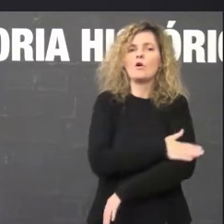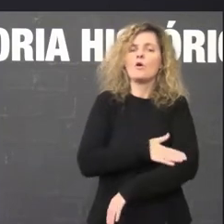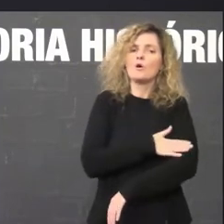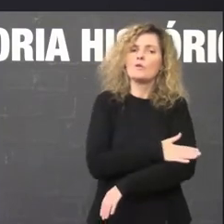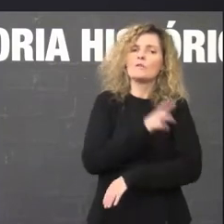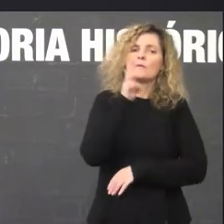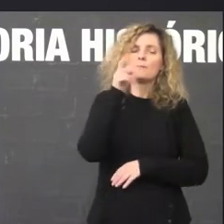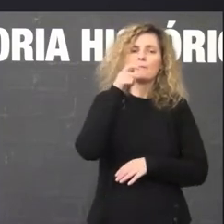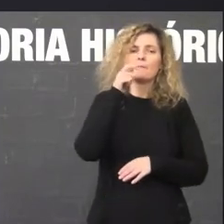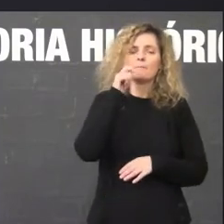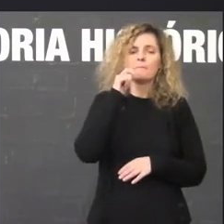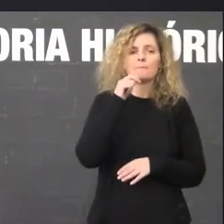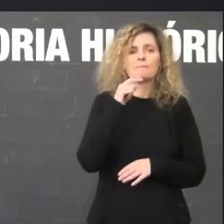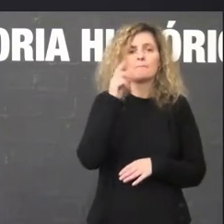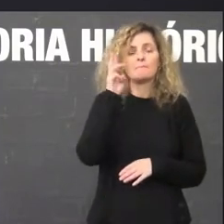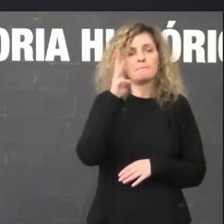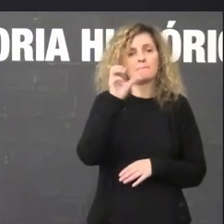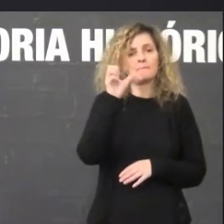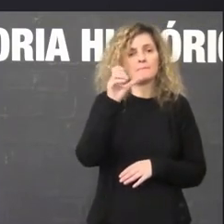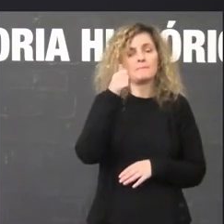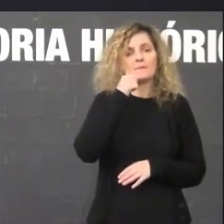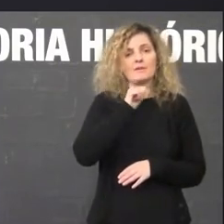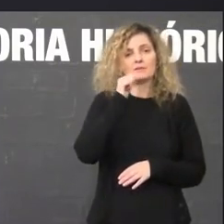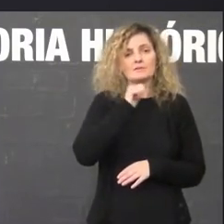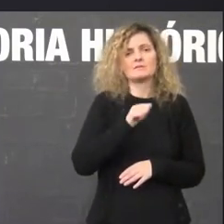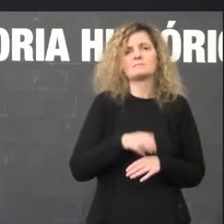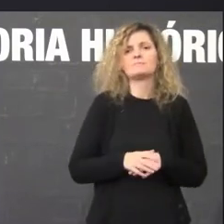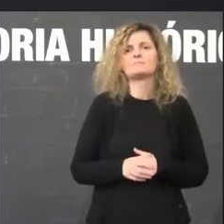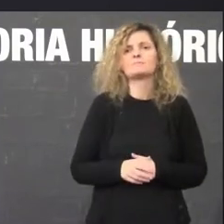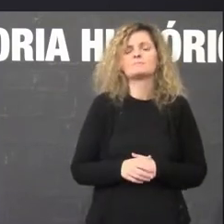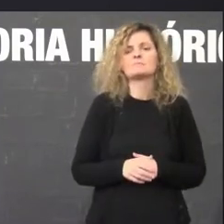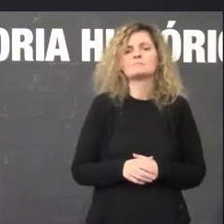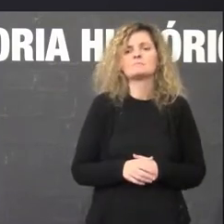Pedro Sánchez, en reparación a